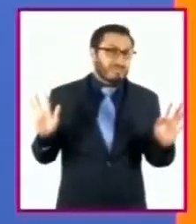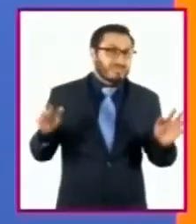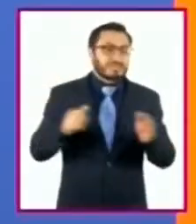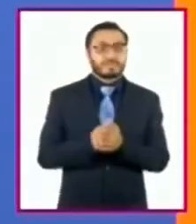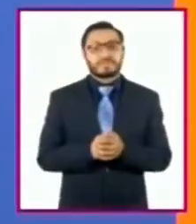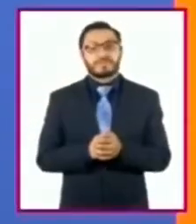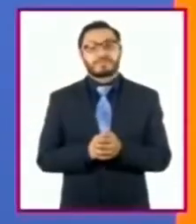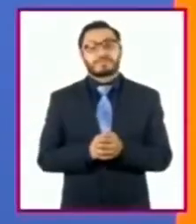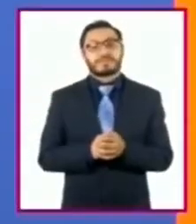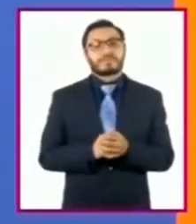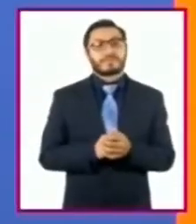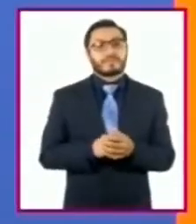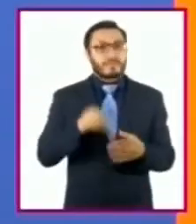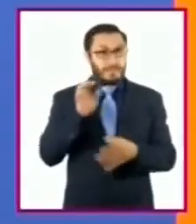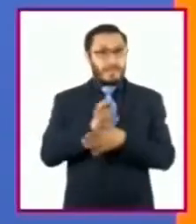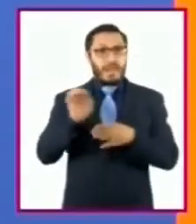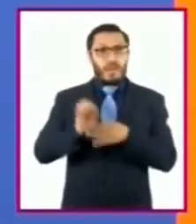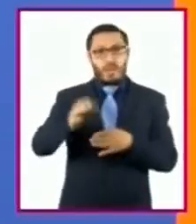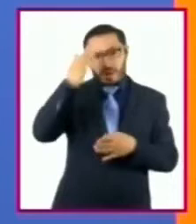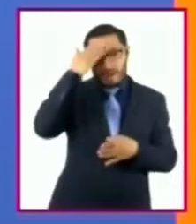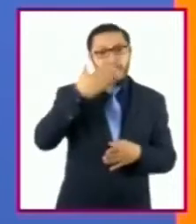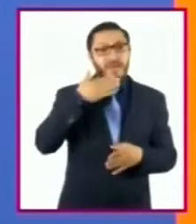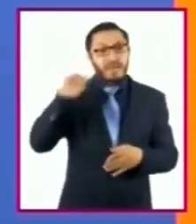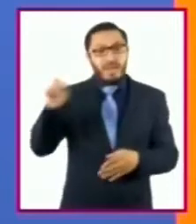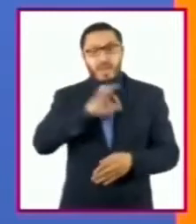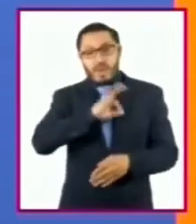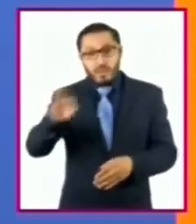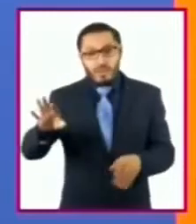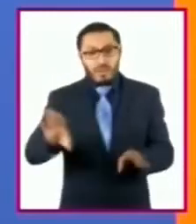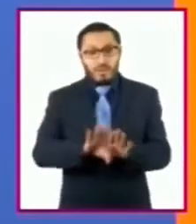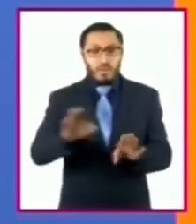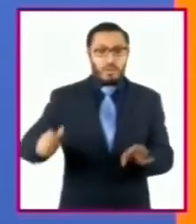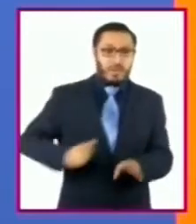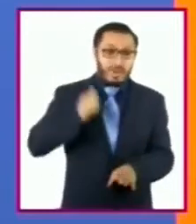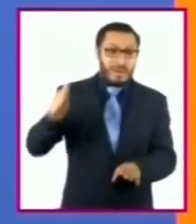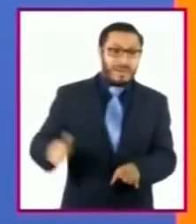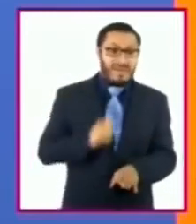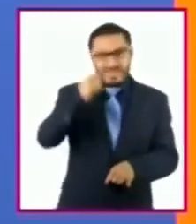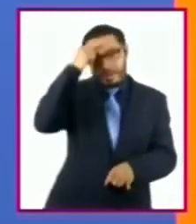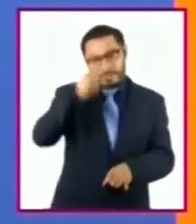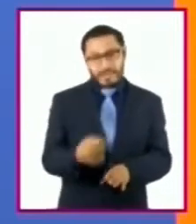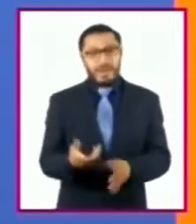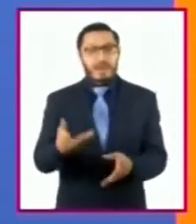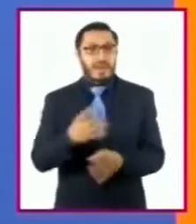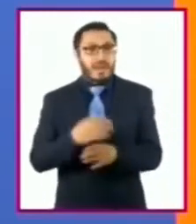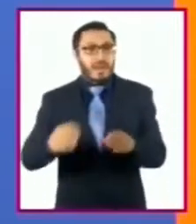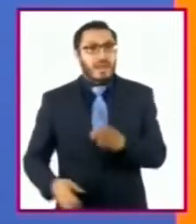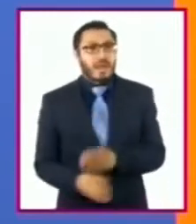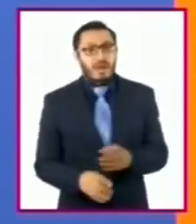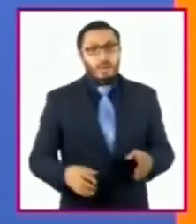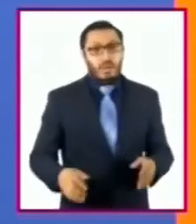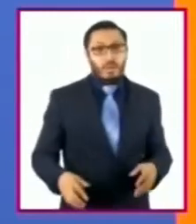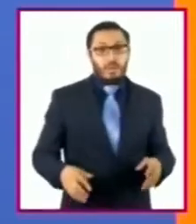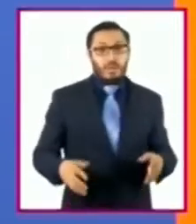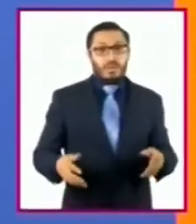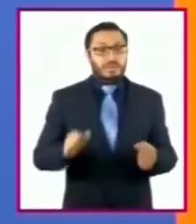que las capacidades pueden aprovecharse para que las aspiraciones se concreticen en algo real?